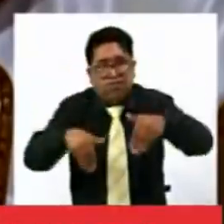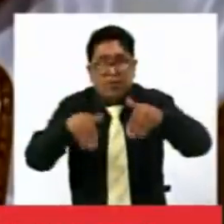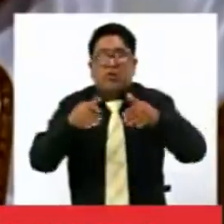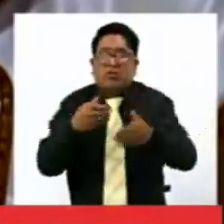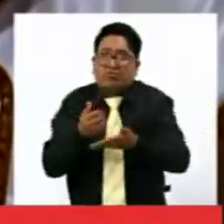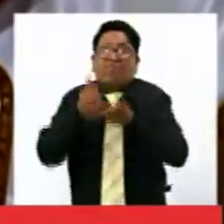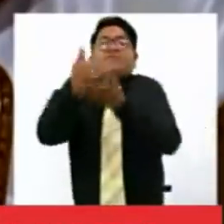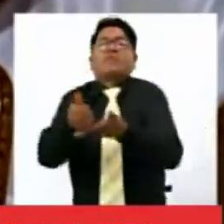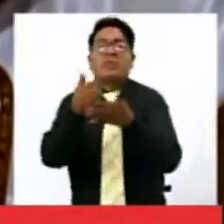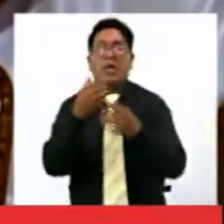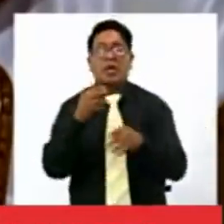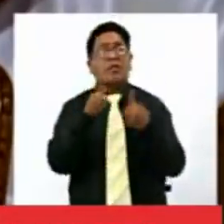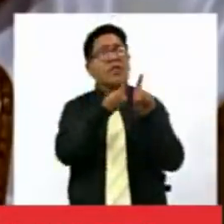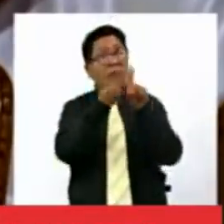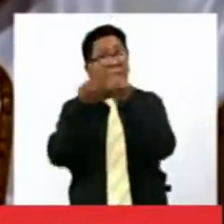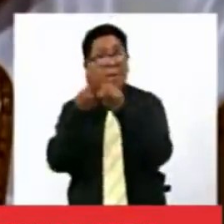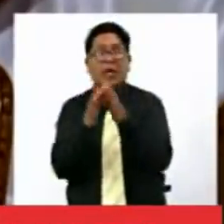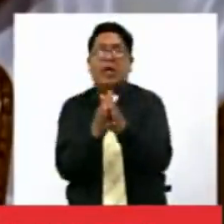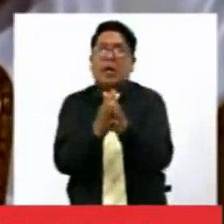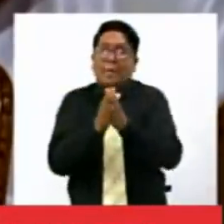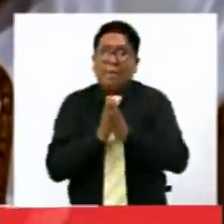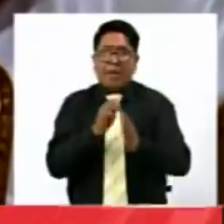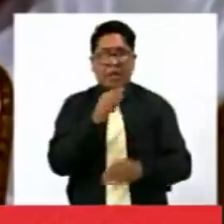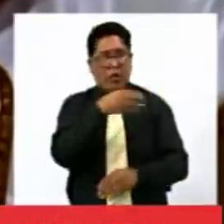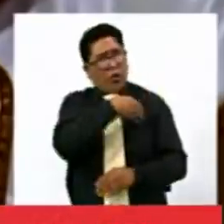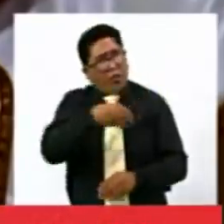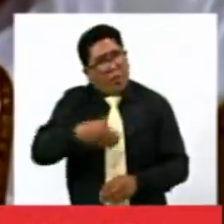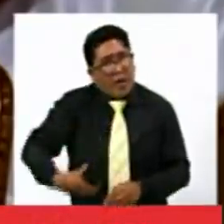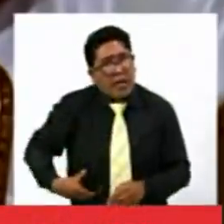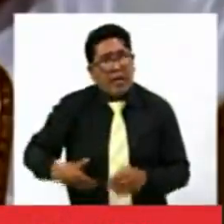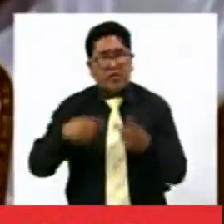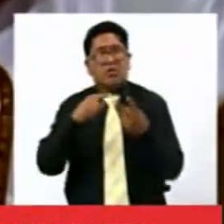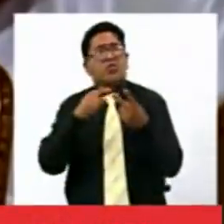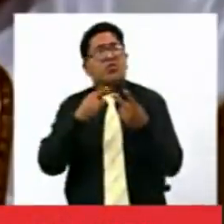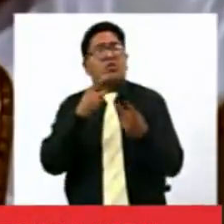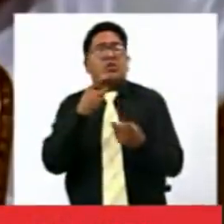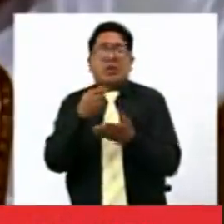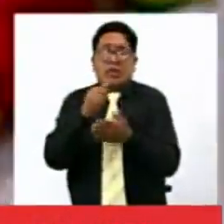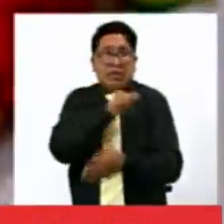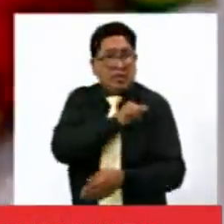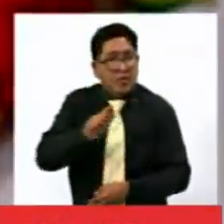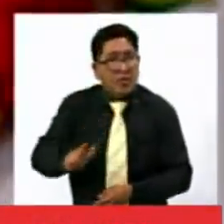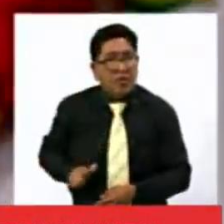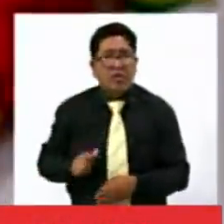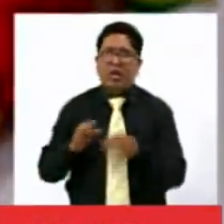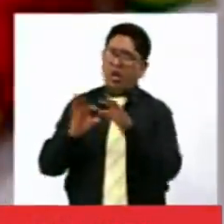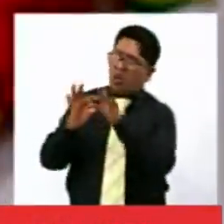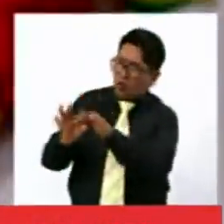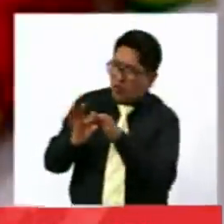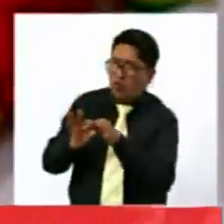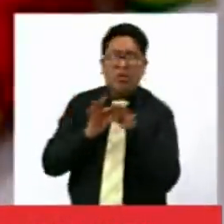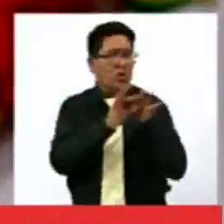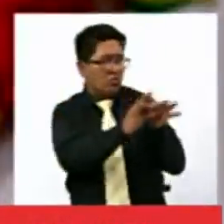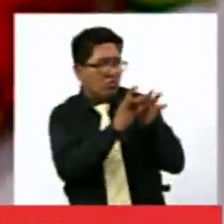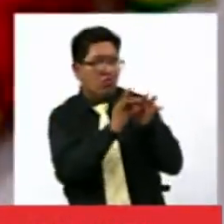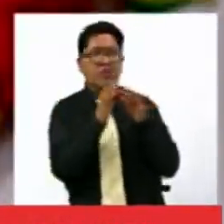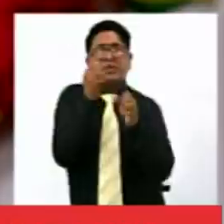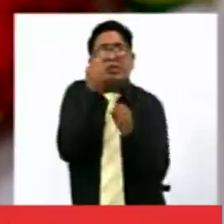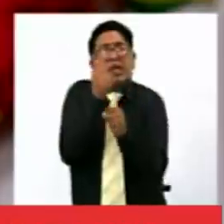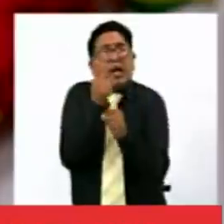les pido a todas las gobernaciones y alcaldías del país que trabajemos unidos vamos a trabajar entre todos